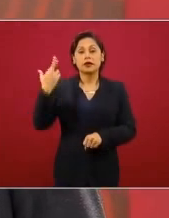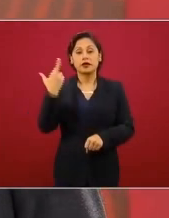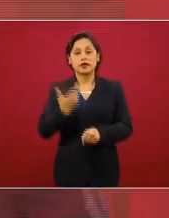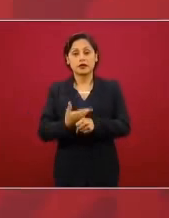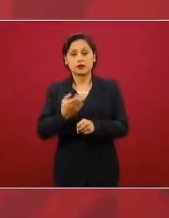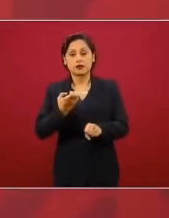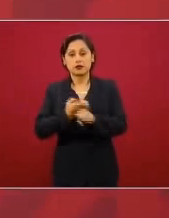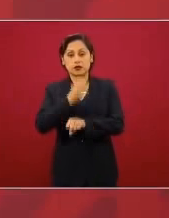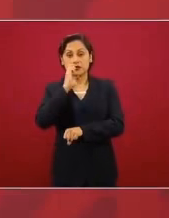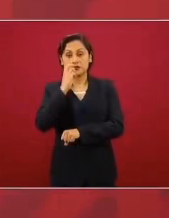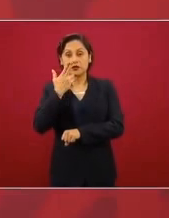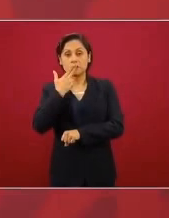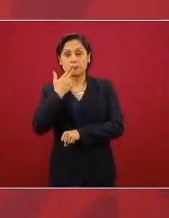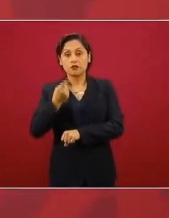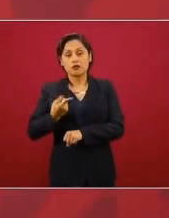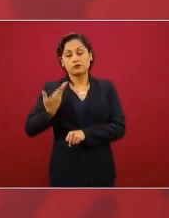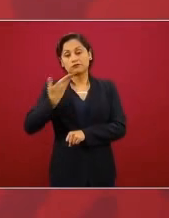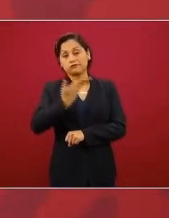chihuahua